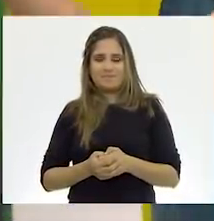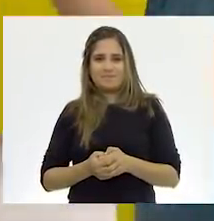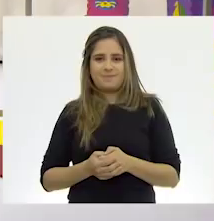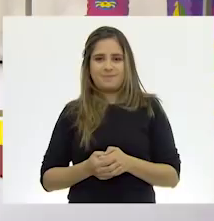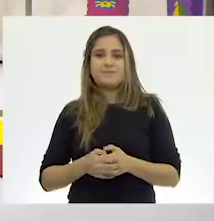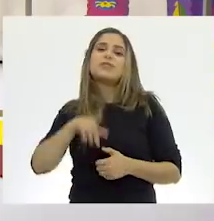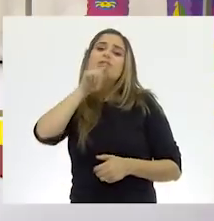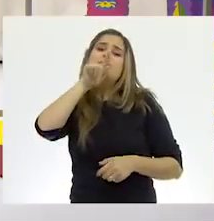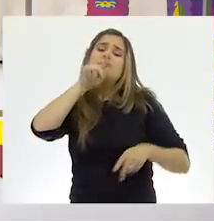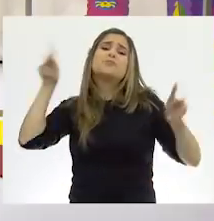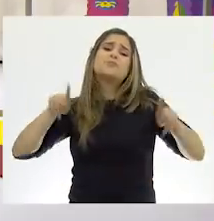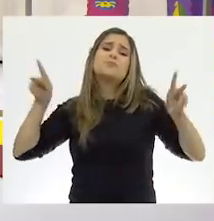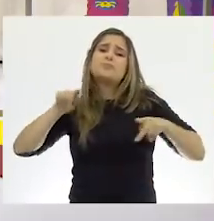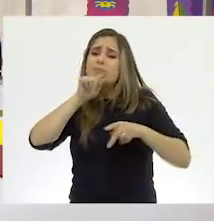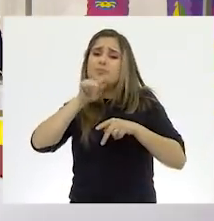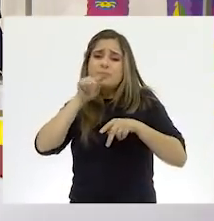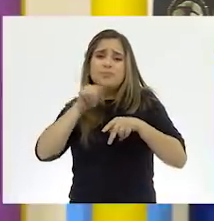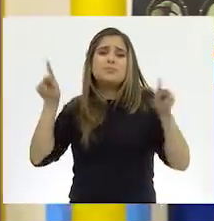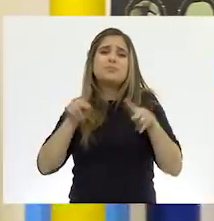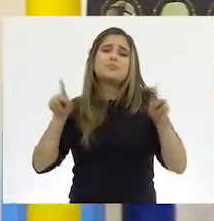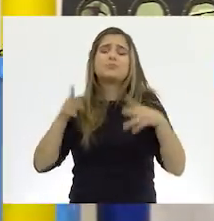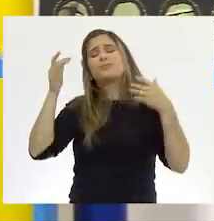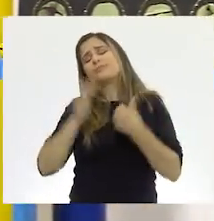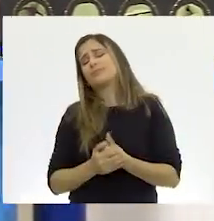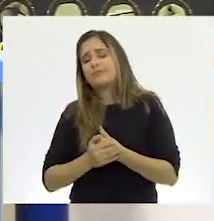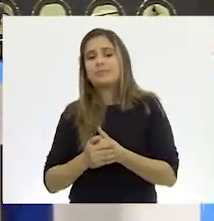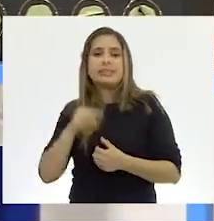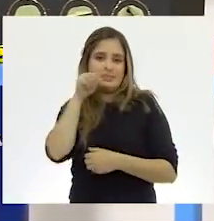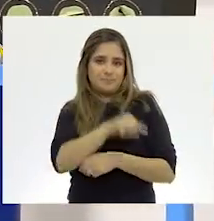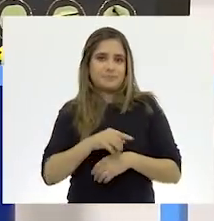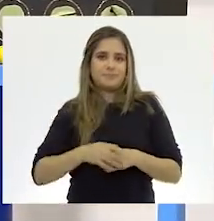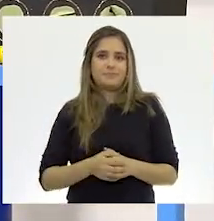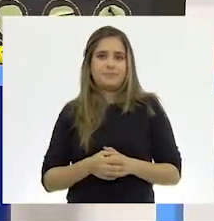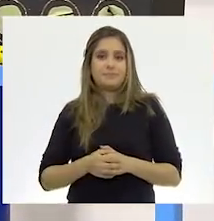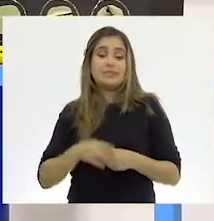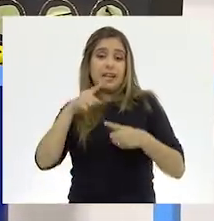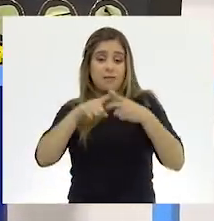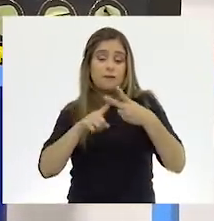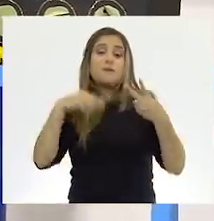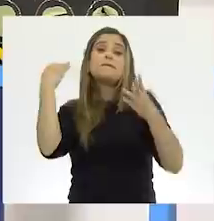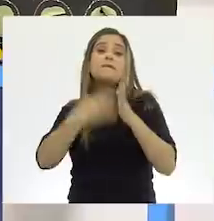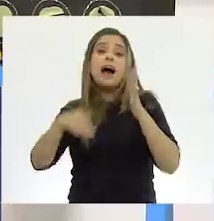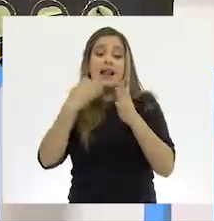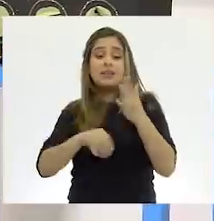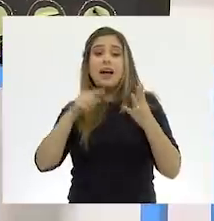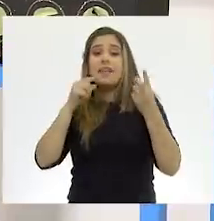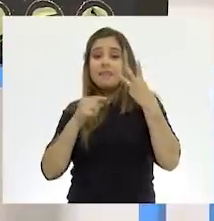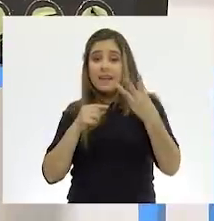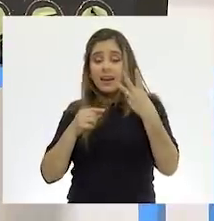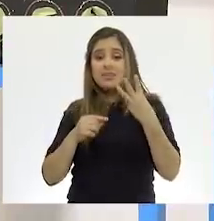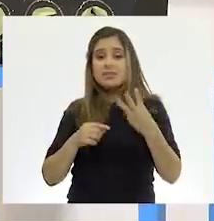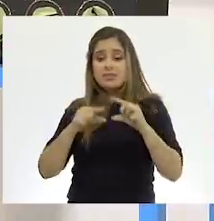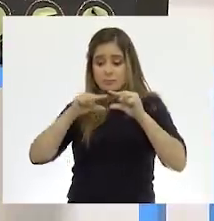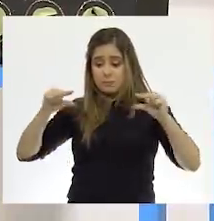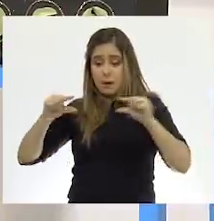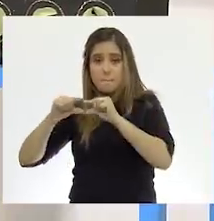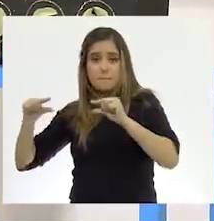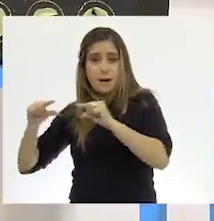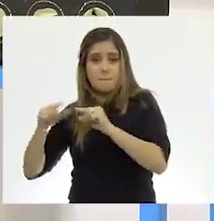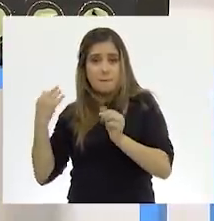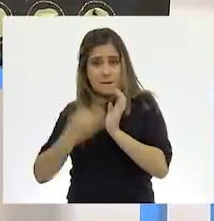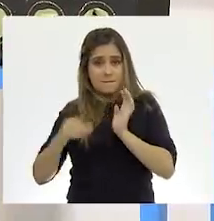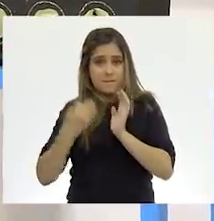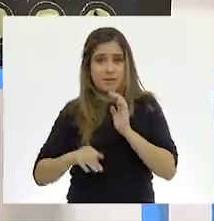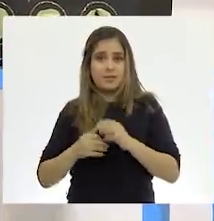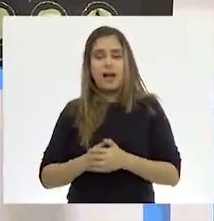¡Ay, una abeja! Una abeja, a ver. Todavía quedan tres datos. Eran cinco. Todavía quedan tres. Aquí...